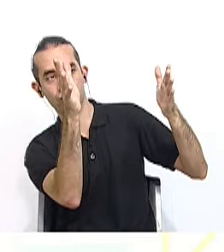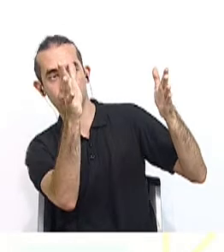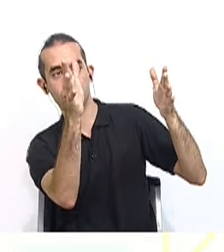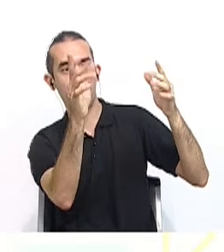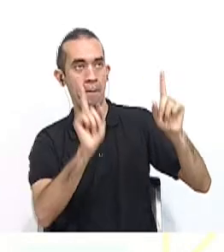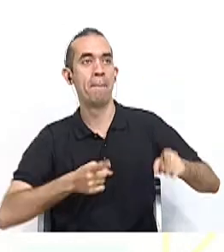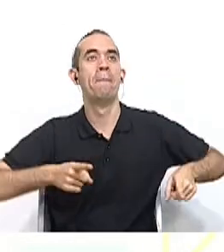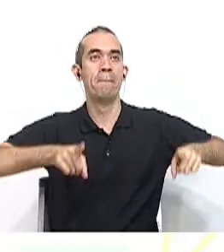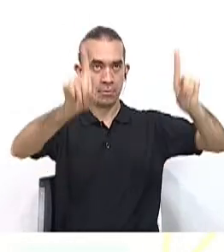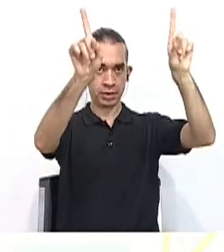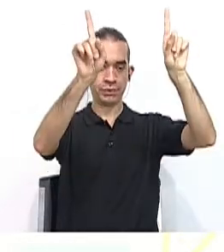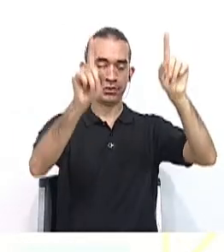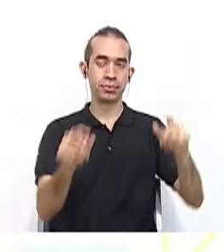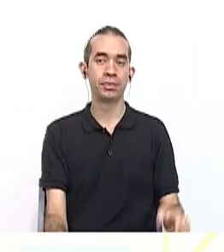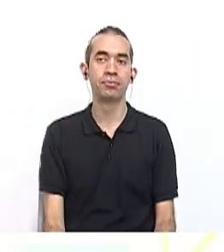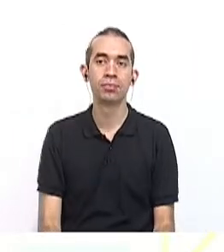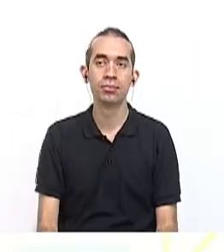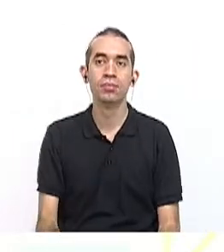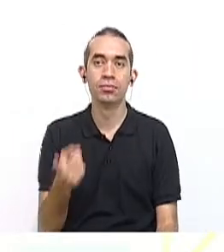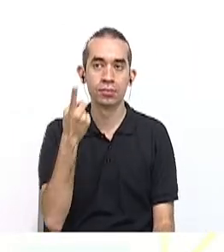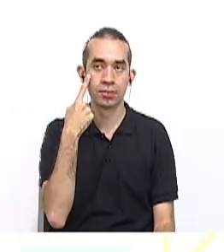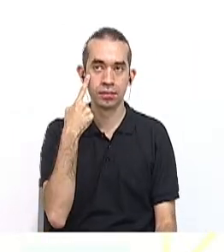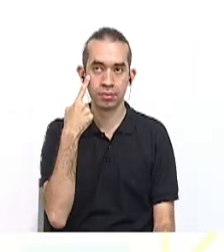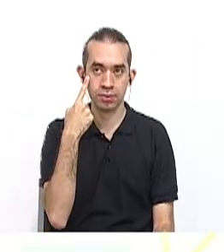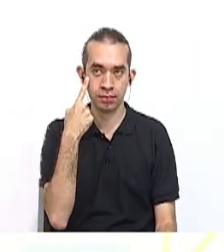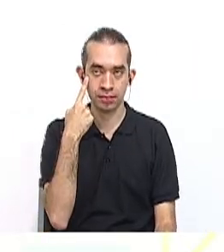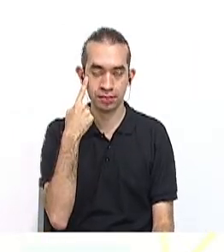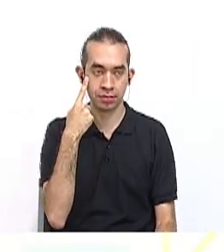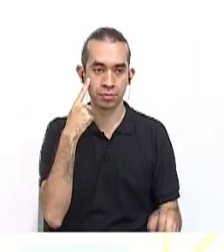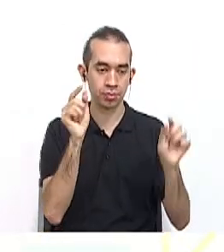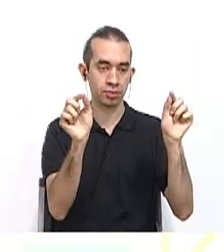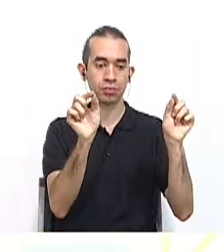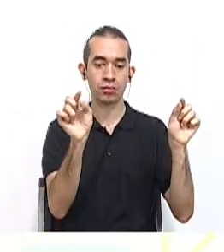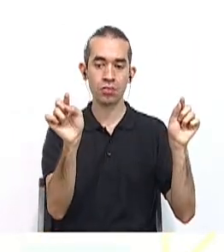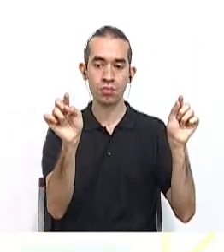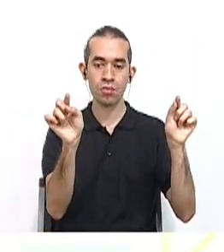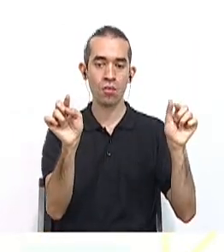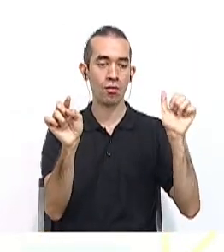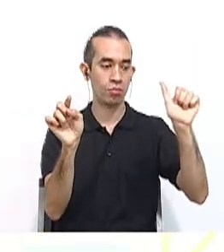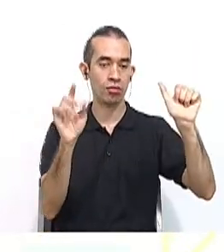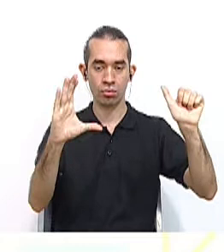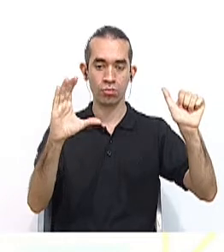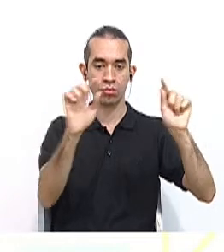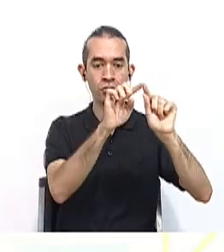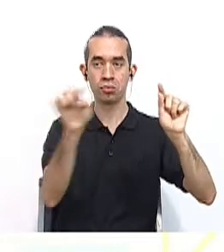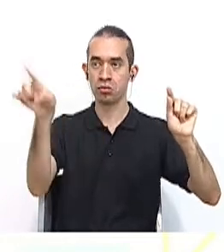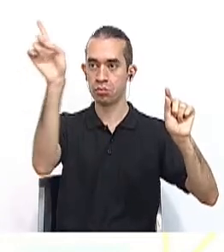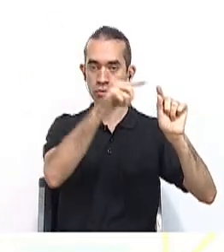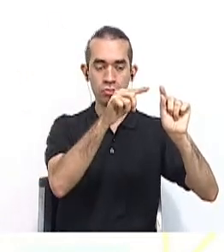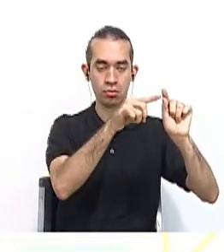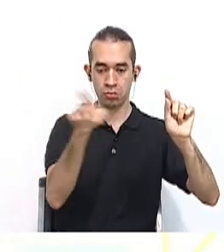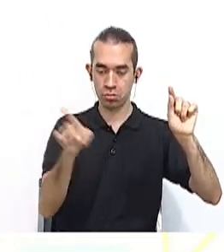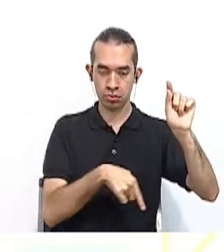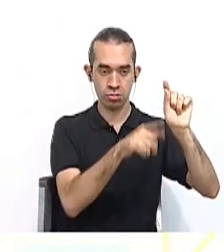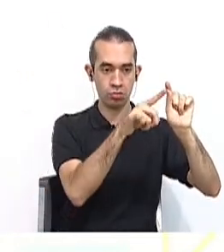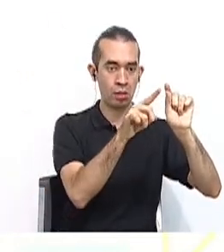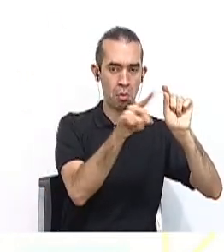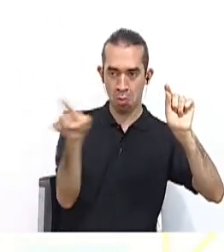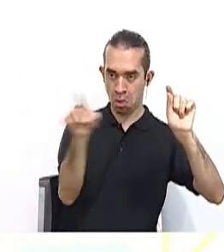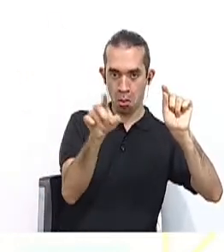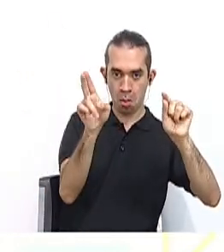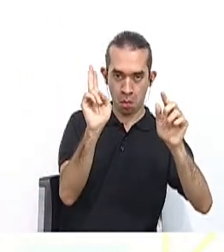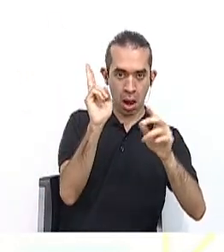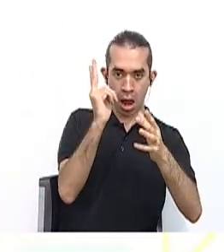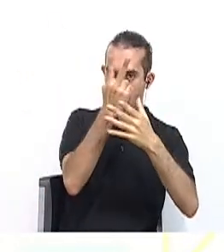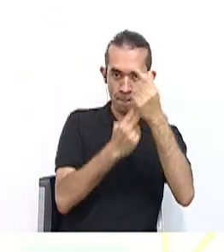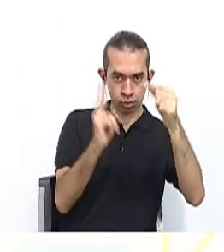Observamos. Esos triángulos tienen un lado común, que es el segmento AC. Tenemos que la medida del